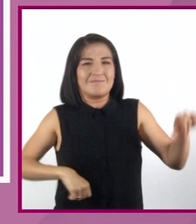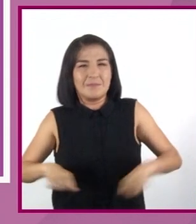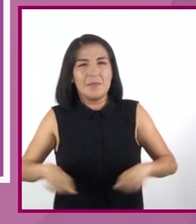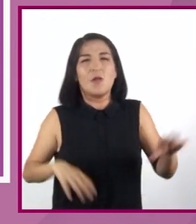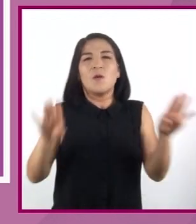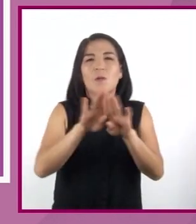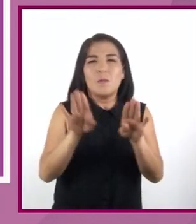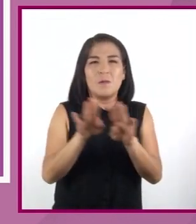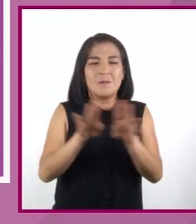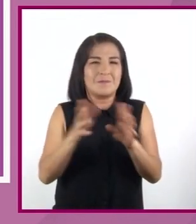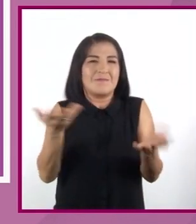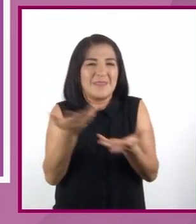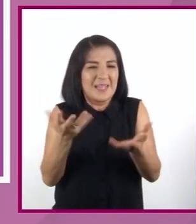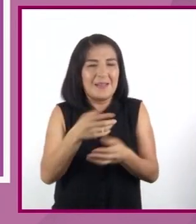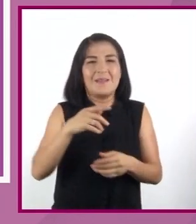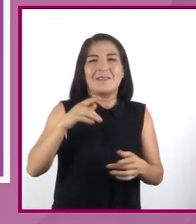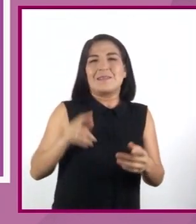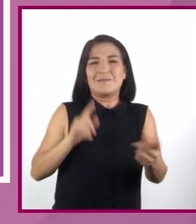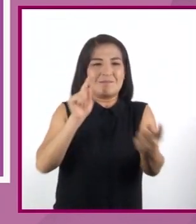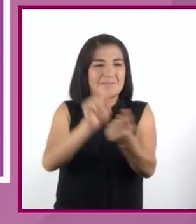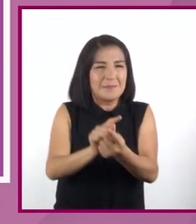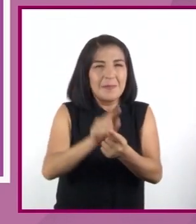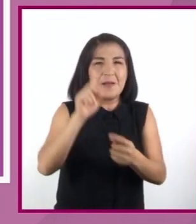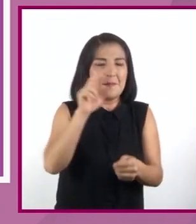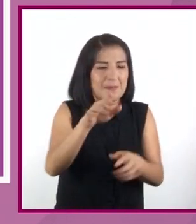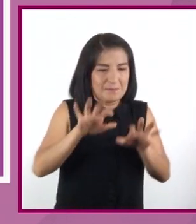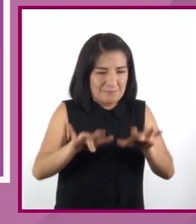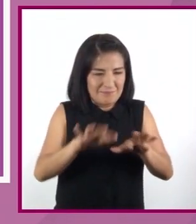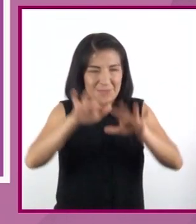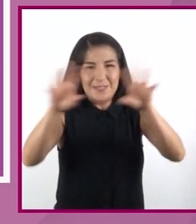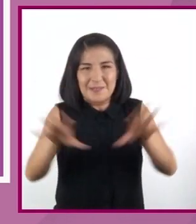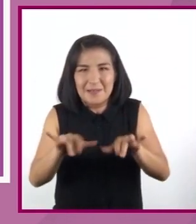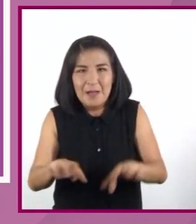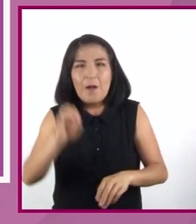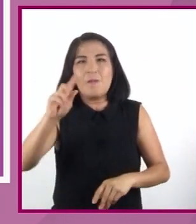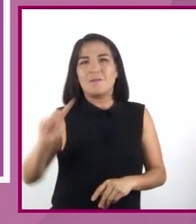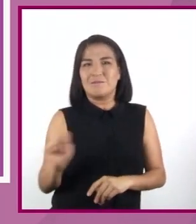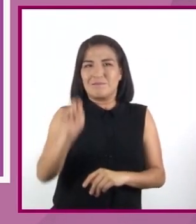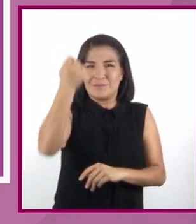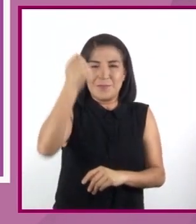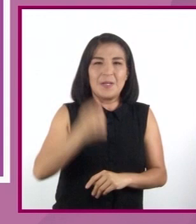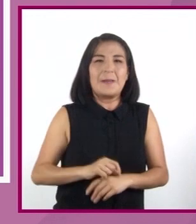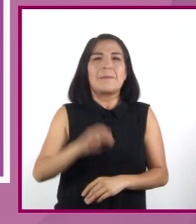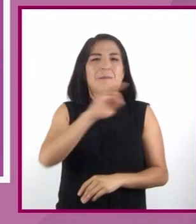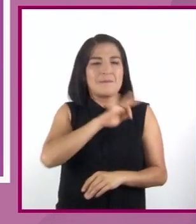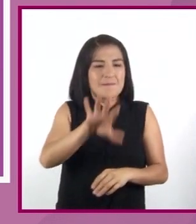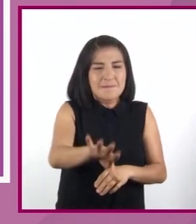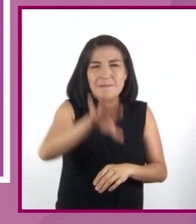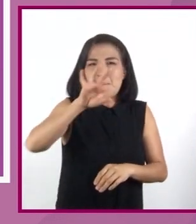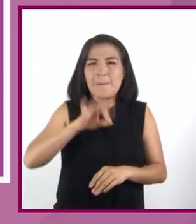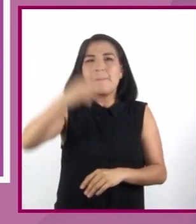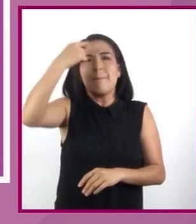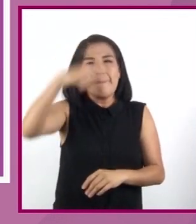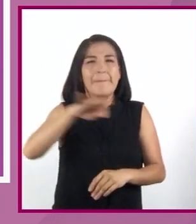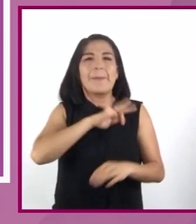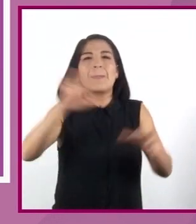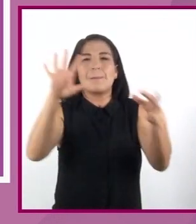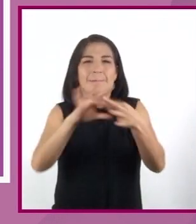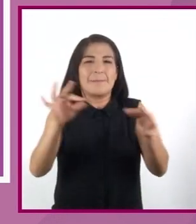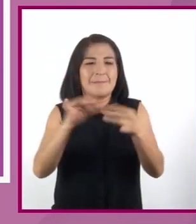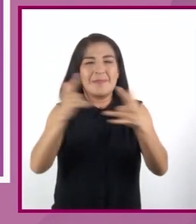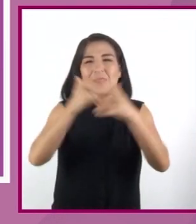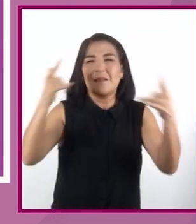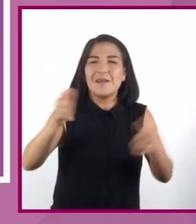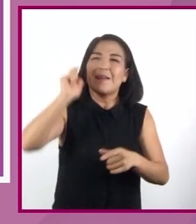Presenta sucesos que implican datos y descubrimientos científicos o tecnológicos que se toman como base para relatar